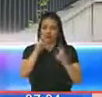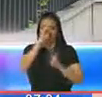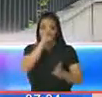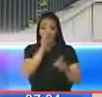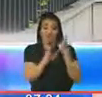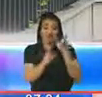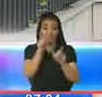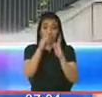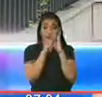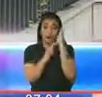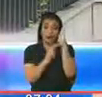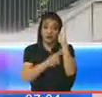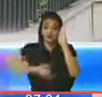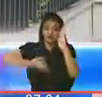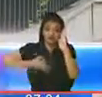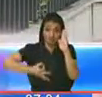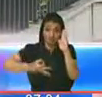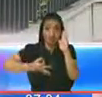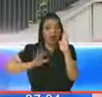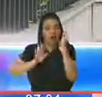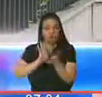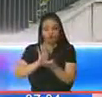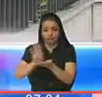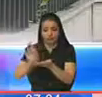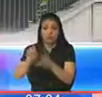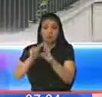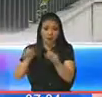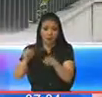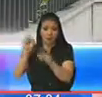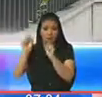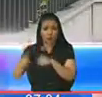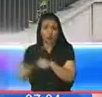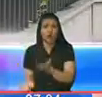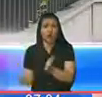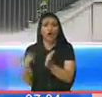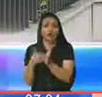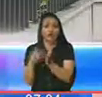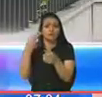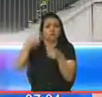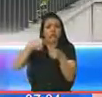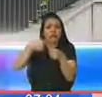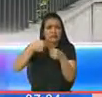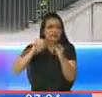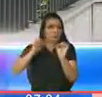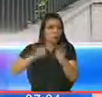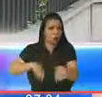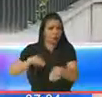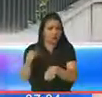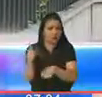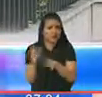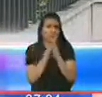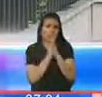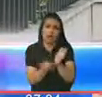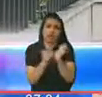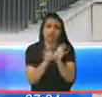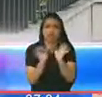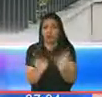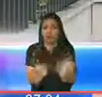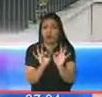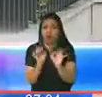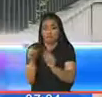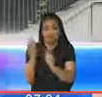pasan la parte de admisibilidad tienen derecho a hacer una impugnación y a pedir la reconsideración. Ellos tienen derecho a